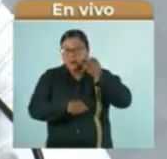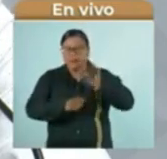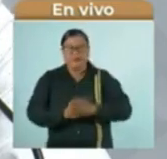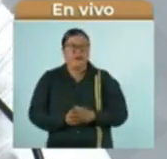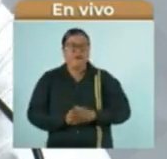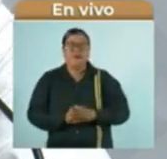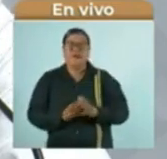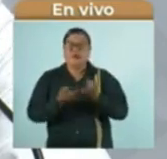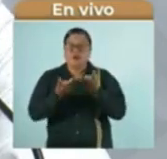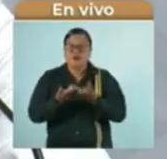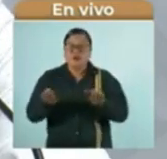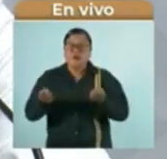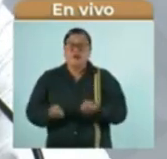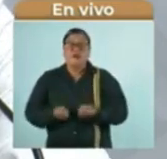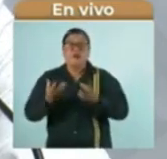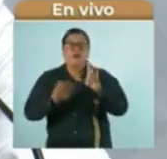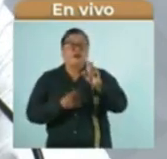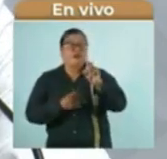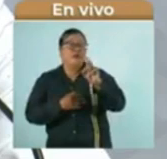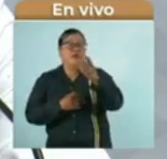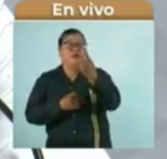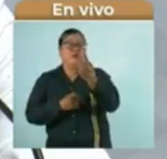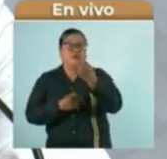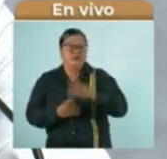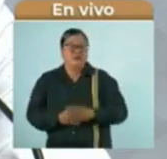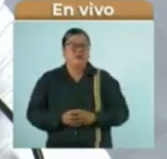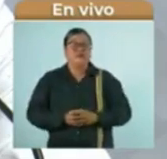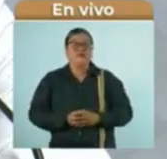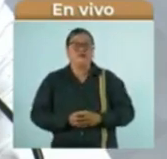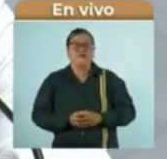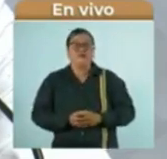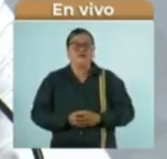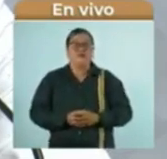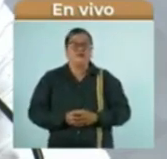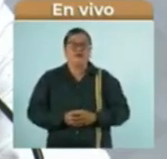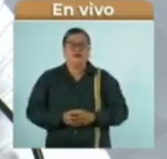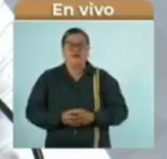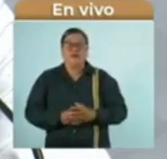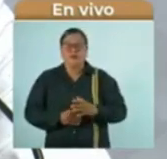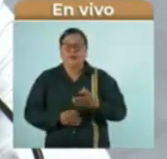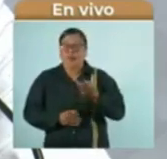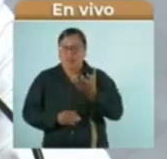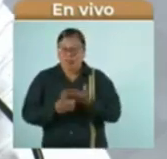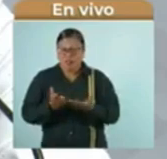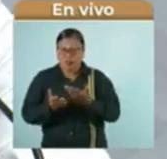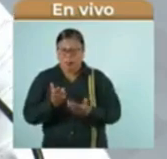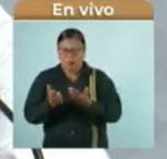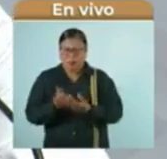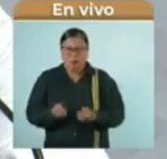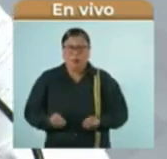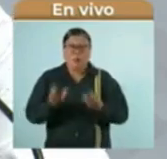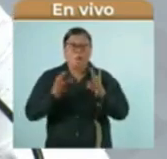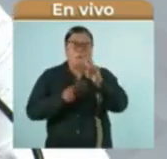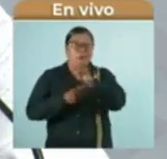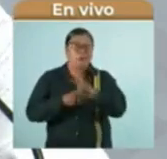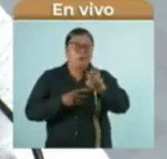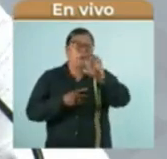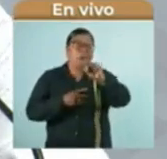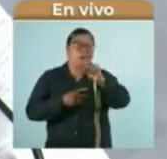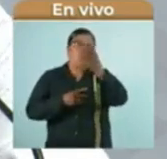hemos resuelto 31 el universo que tenemos a la fecha son